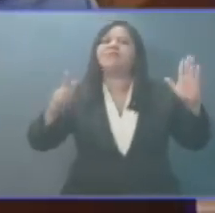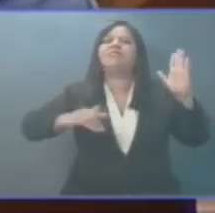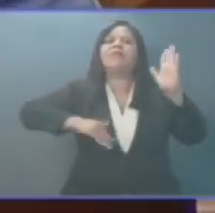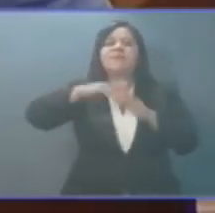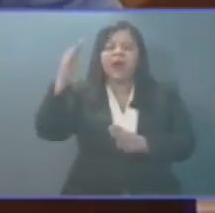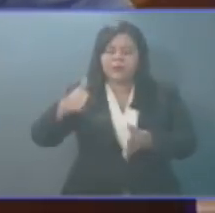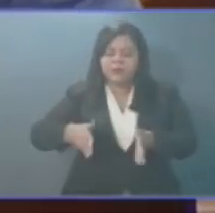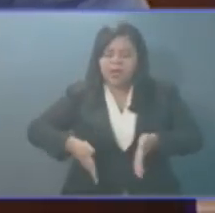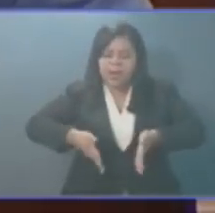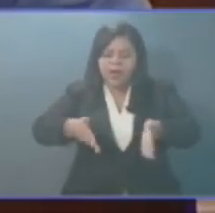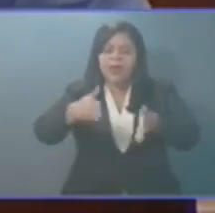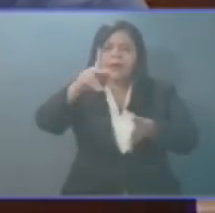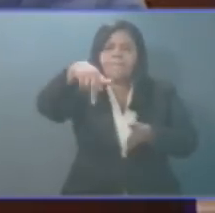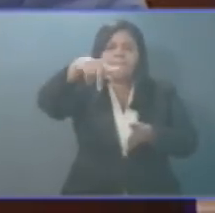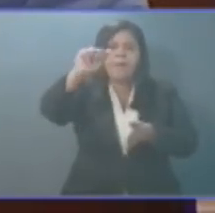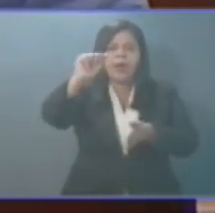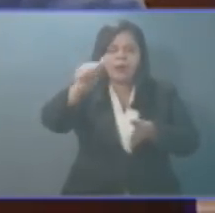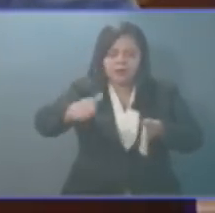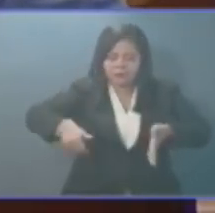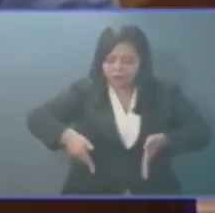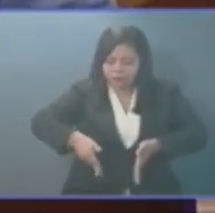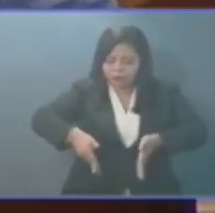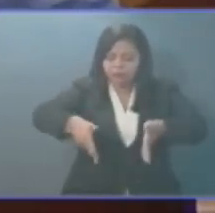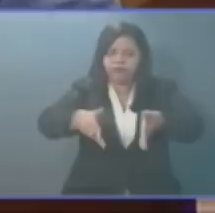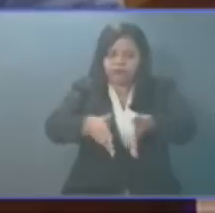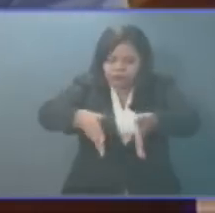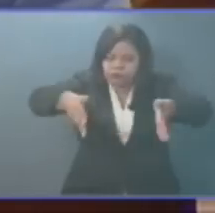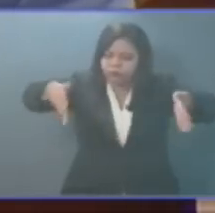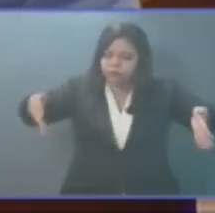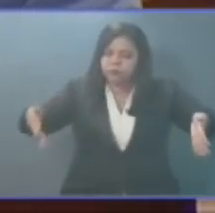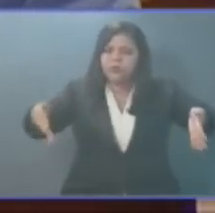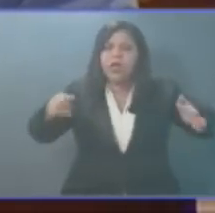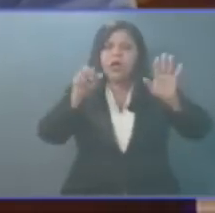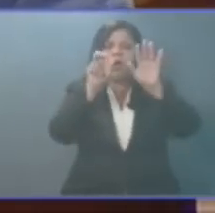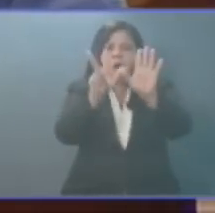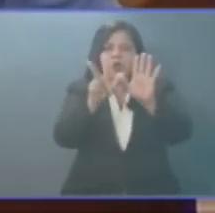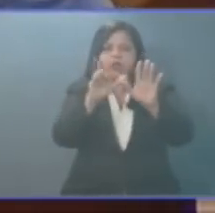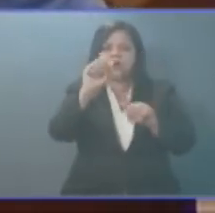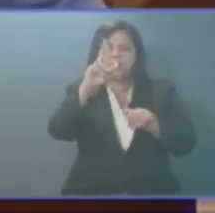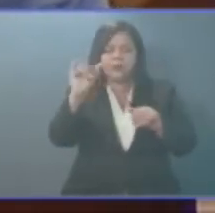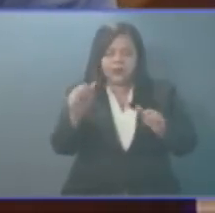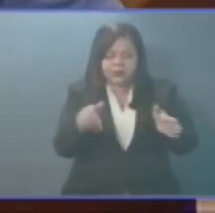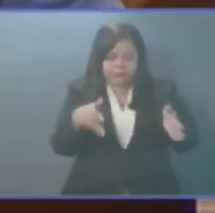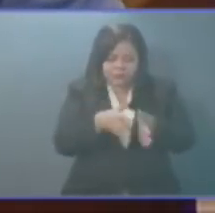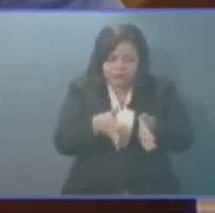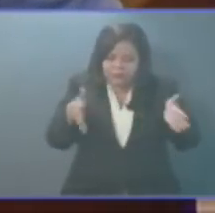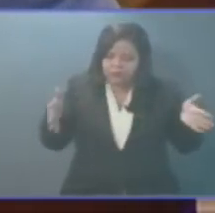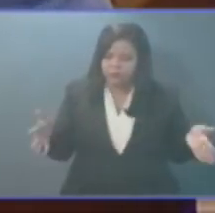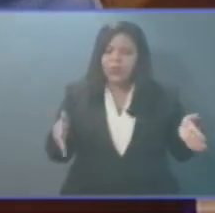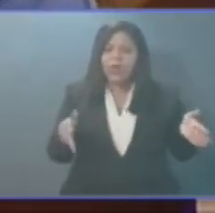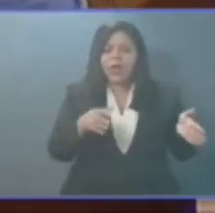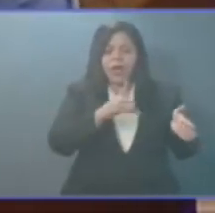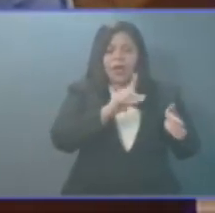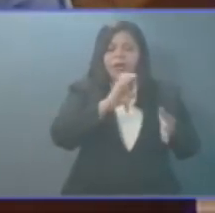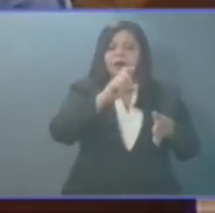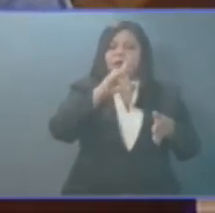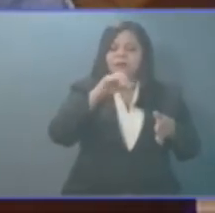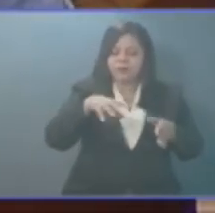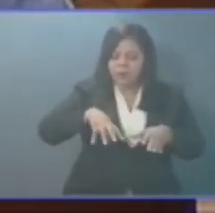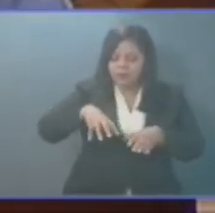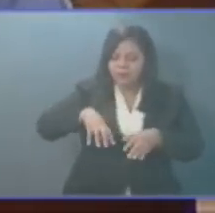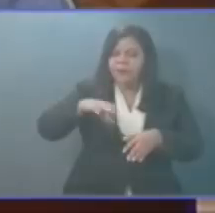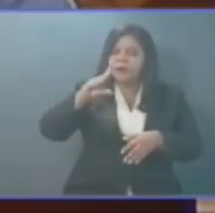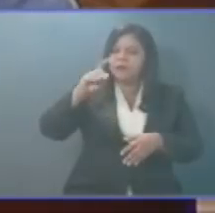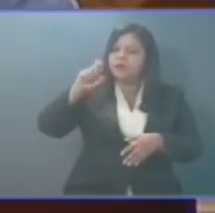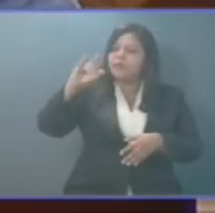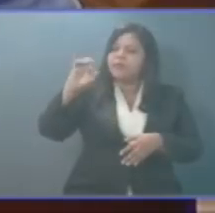la carretera panamericana a 8 carriles, desde Las Delicias hasta el desvío de Opico. El diseño de este